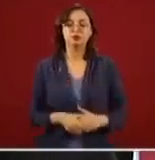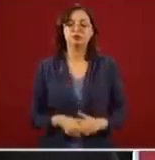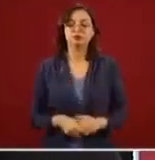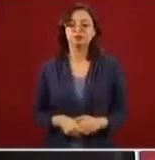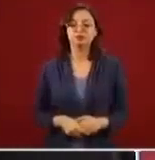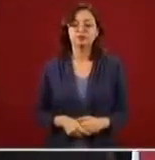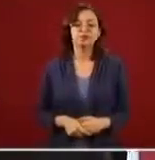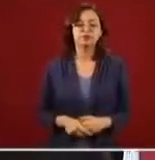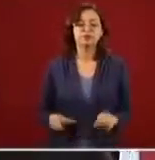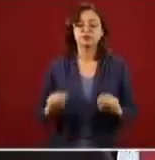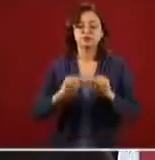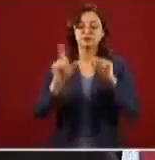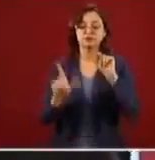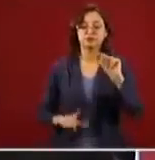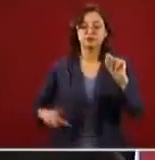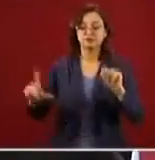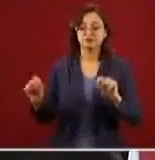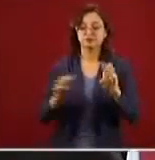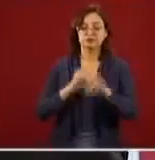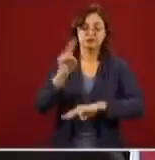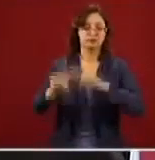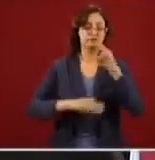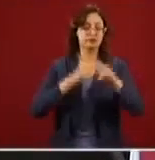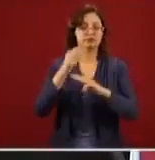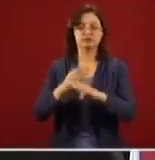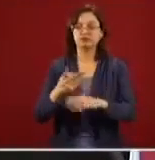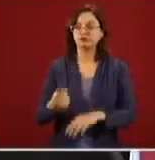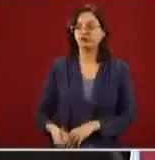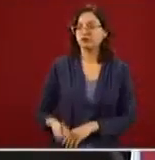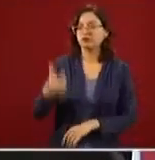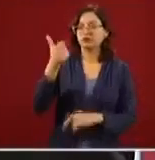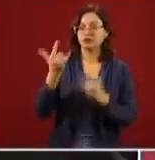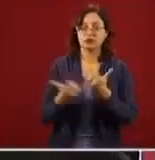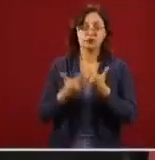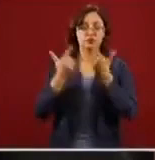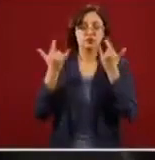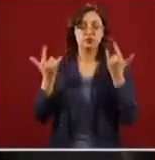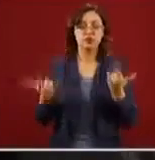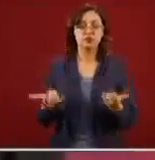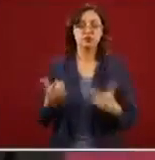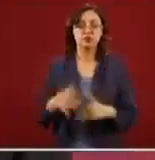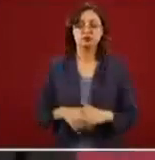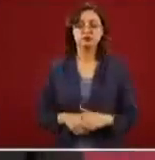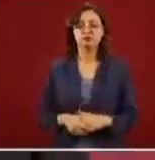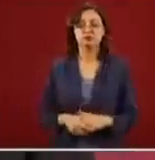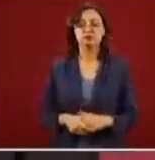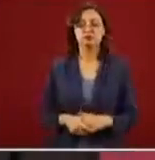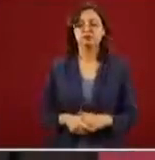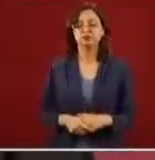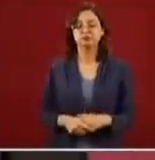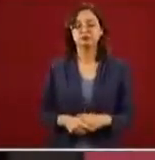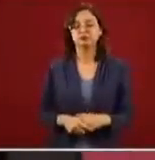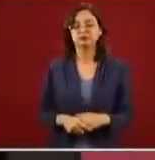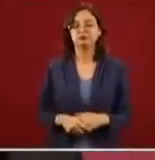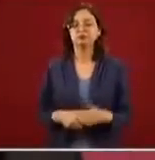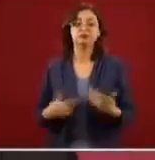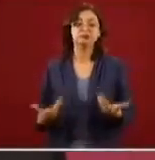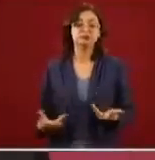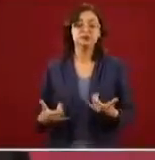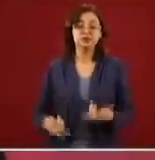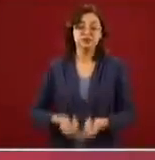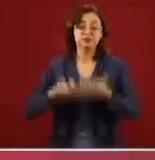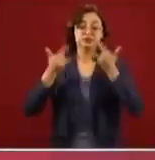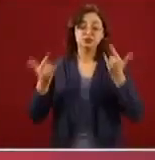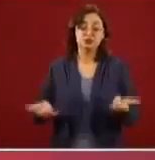a nivel nacional y mundial, y no tiene por qué tener un desenlace